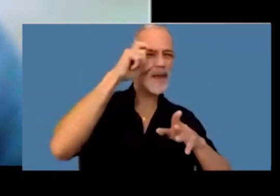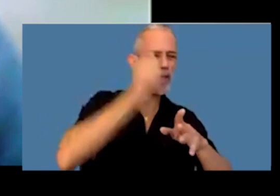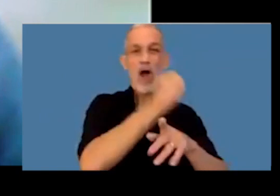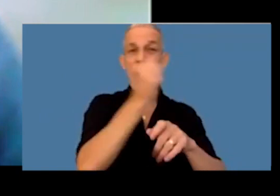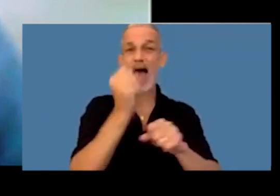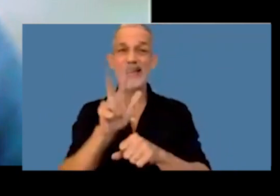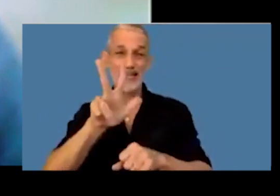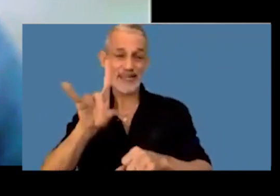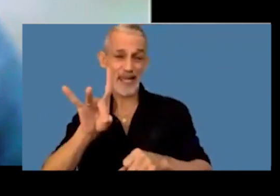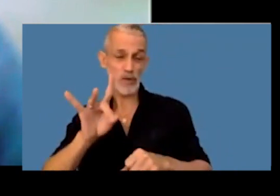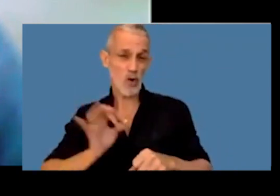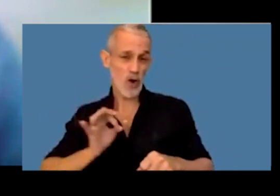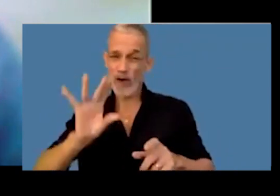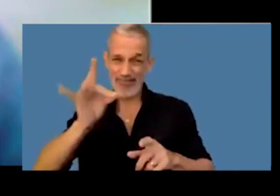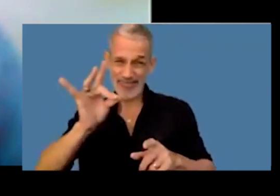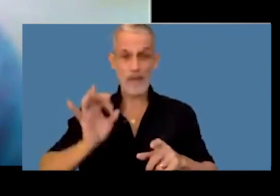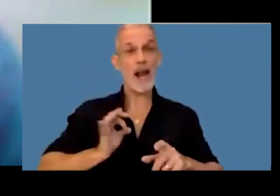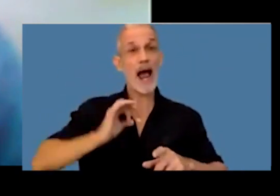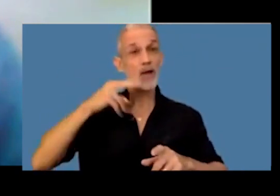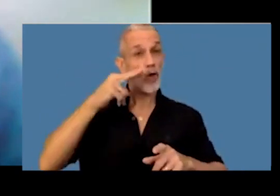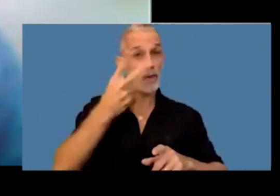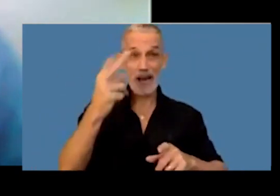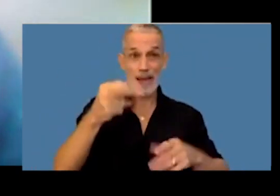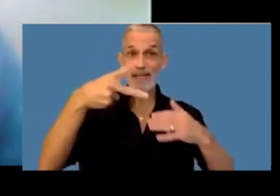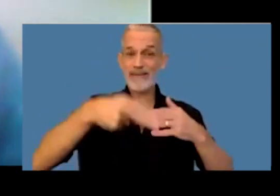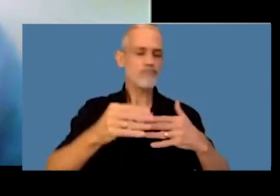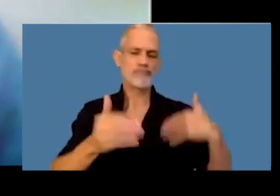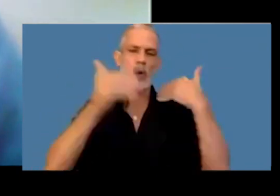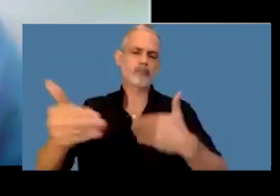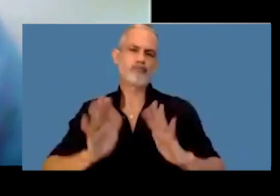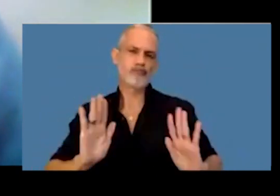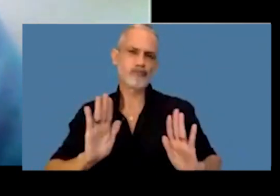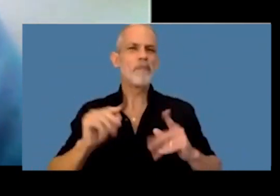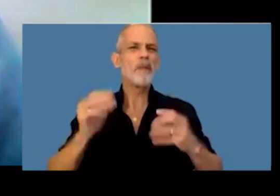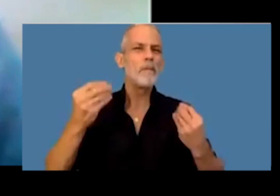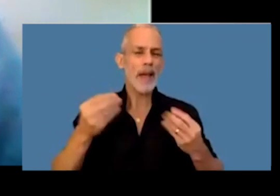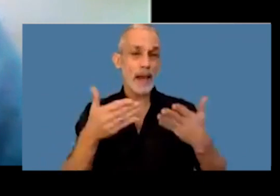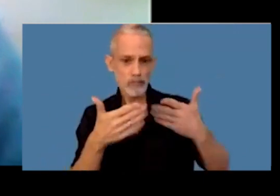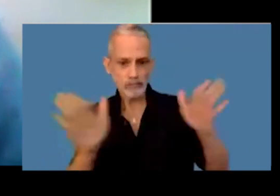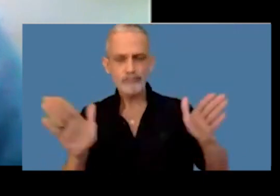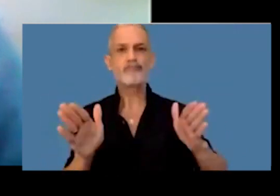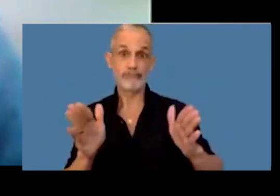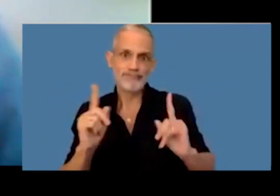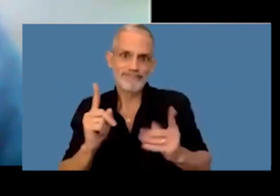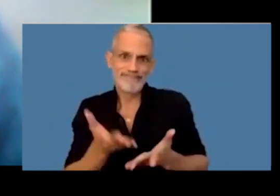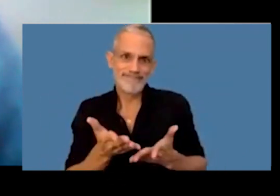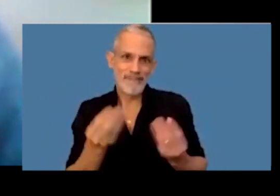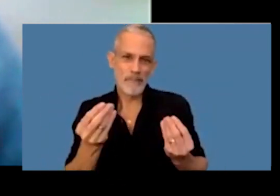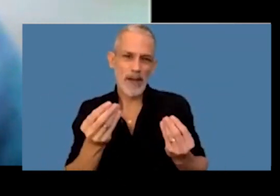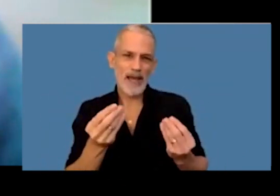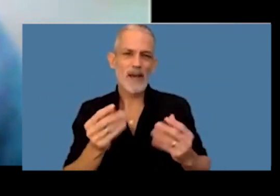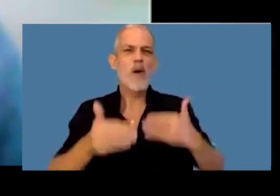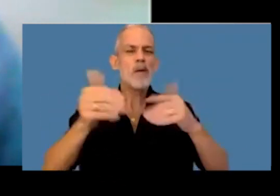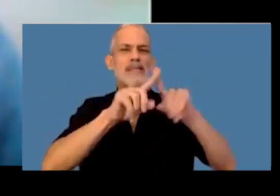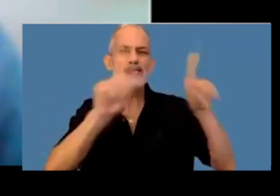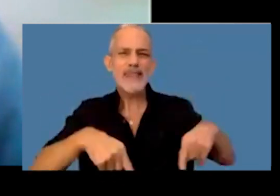diciembre del 2020. No, obviamente pensando y abriendo la posibilidad, como se hizo, de prorrogar también los certificados